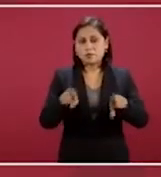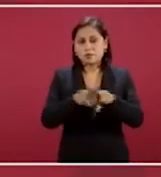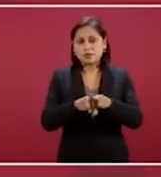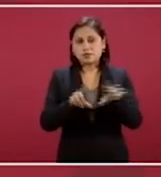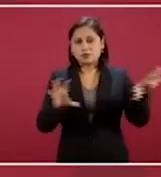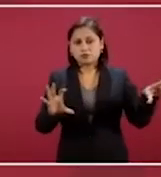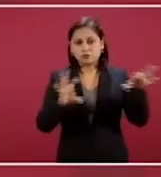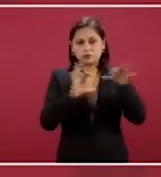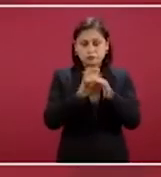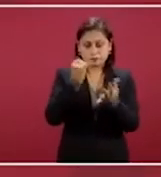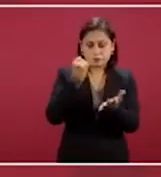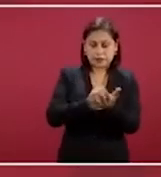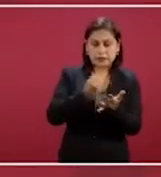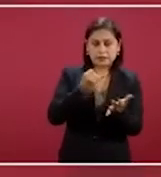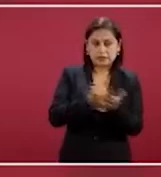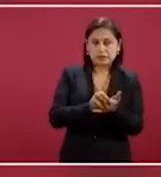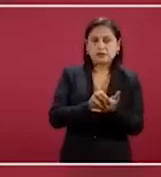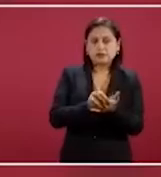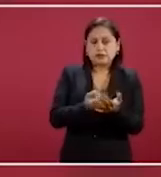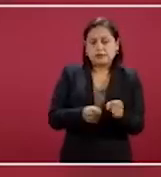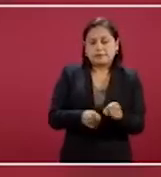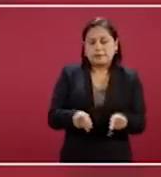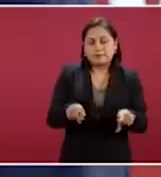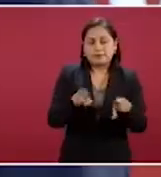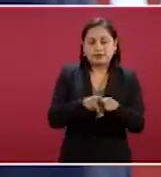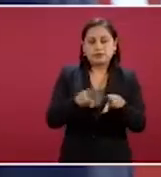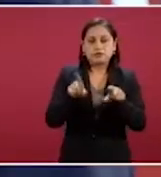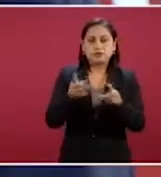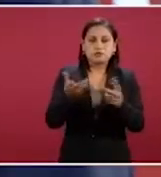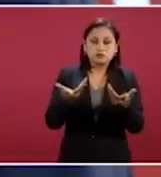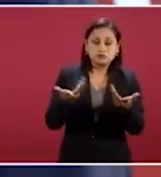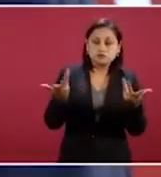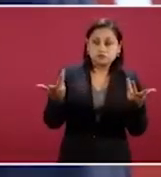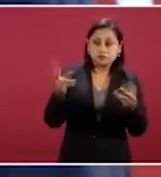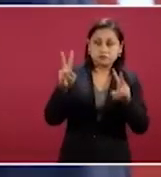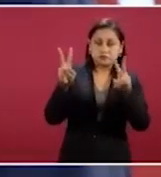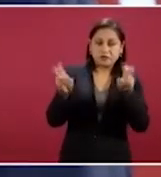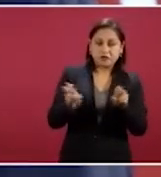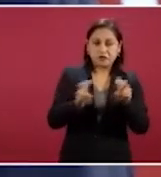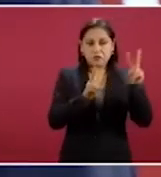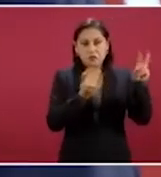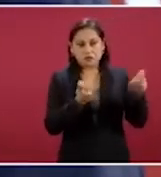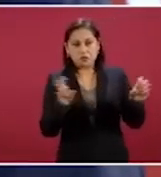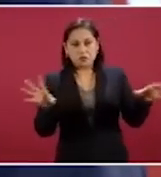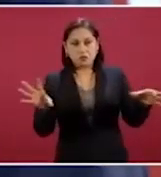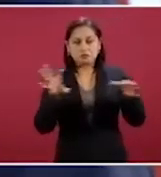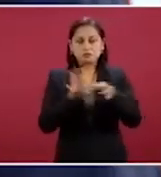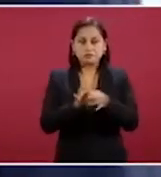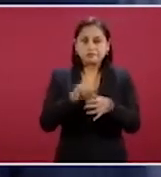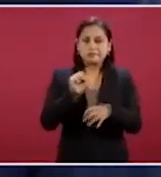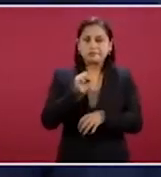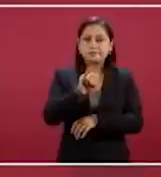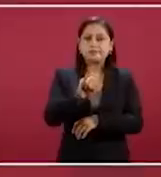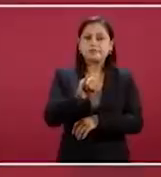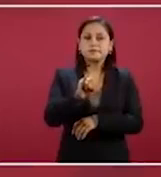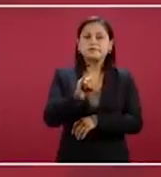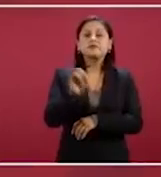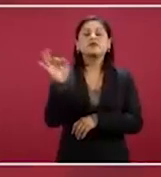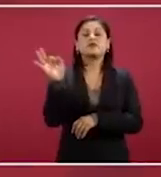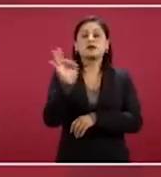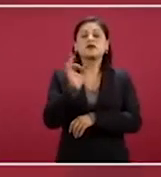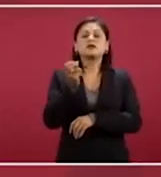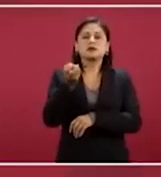van mezclado junto y sin efecto podría ser el